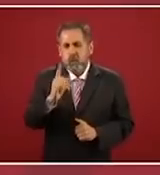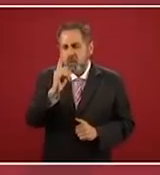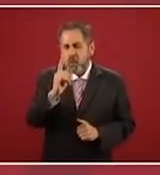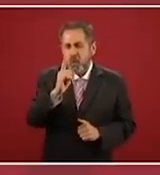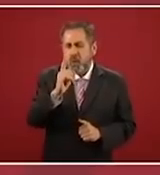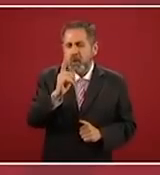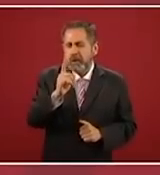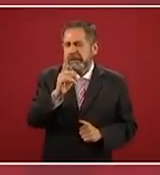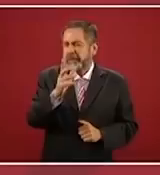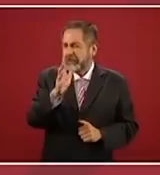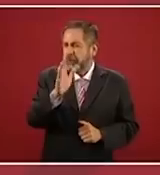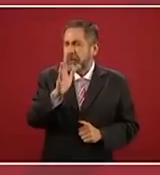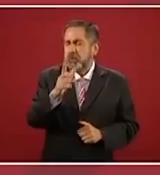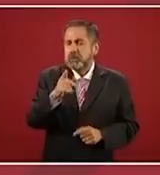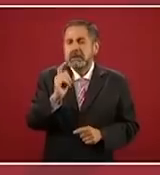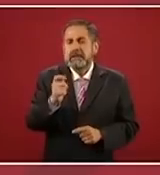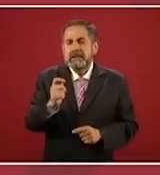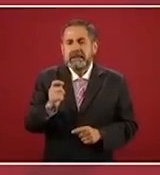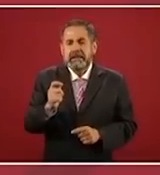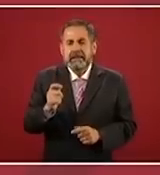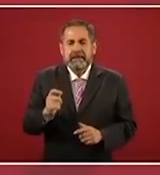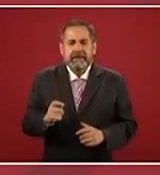cercano,